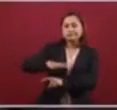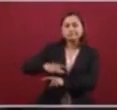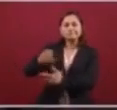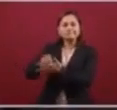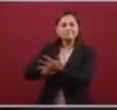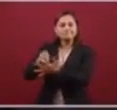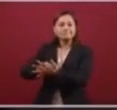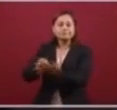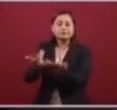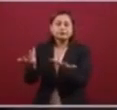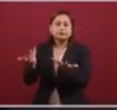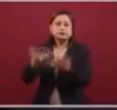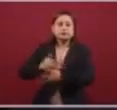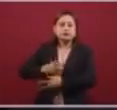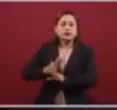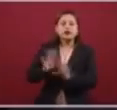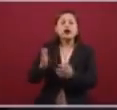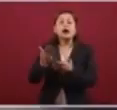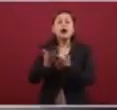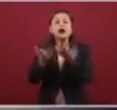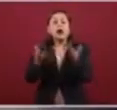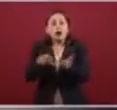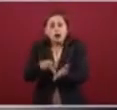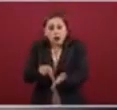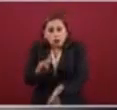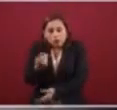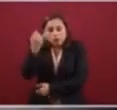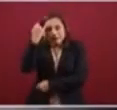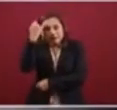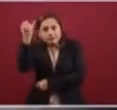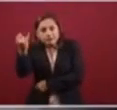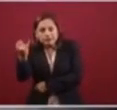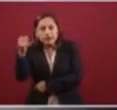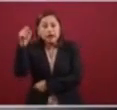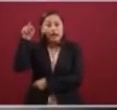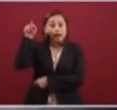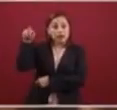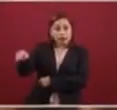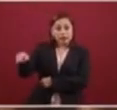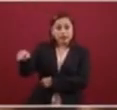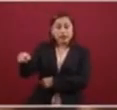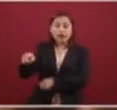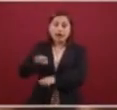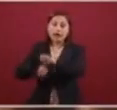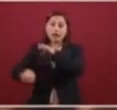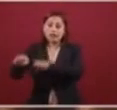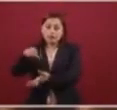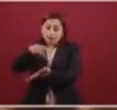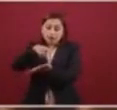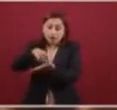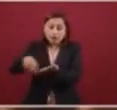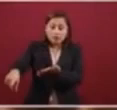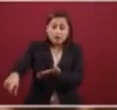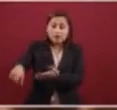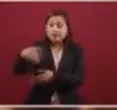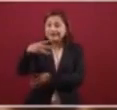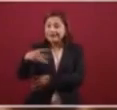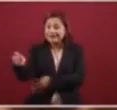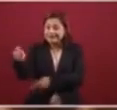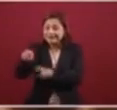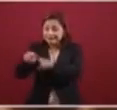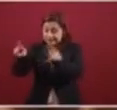intenta nuevamente y empresarios compraron cerca de 1400 hectáreas a 36